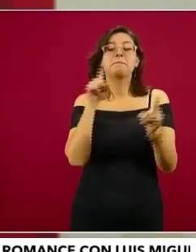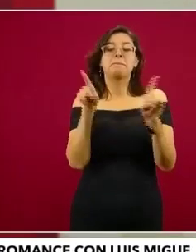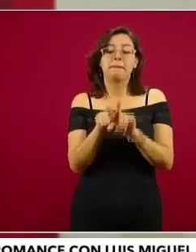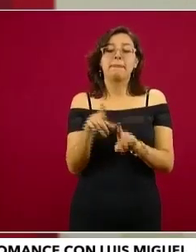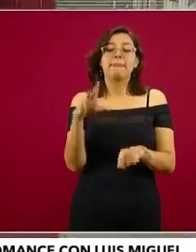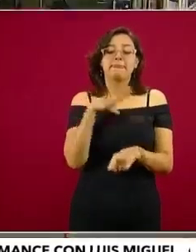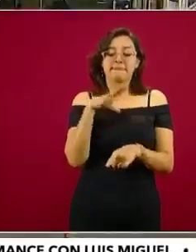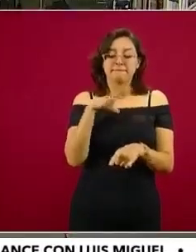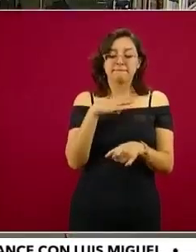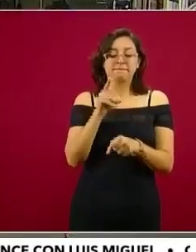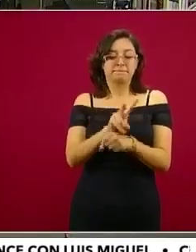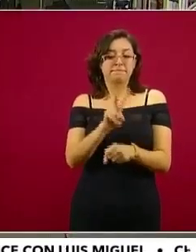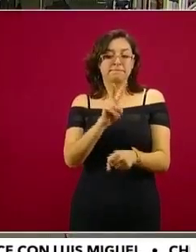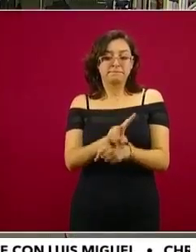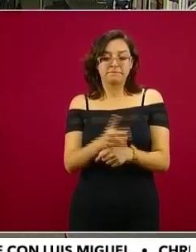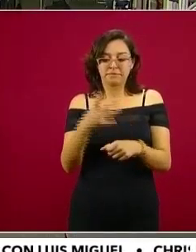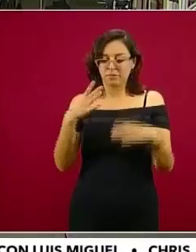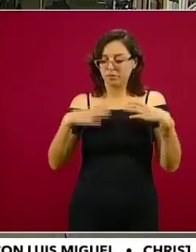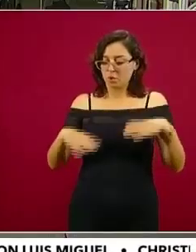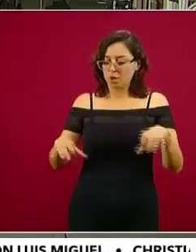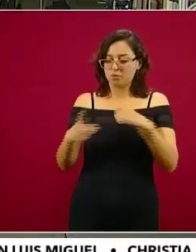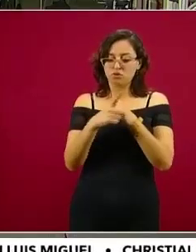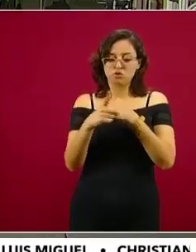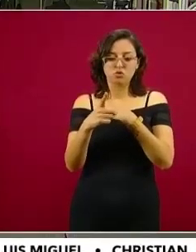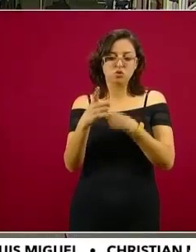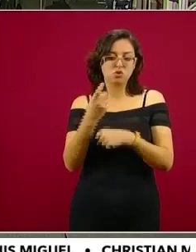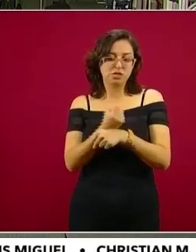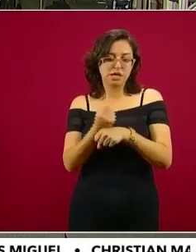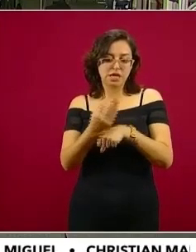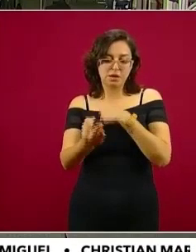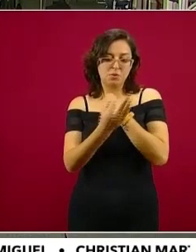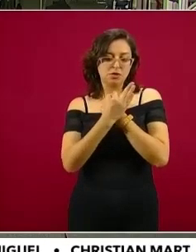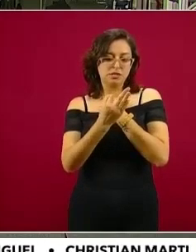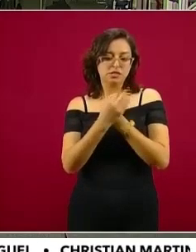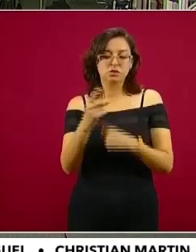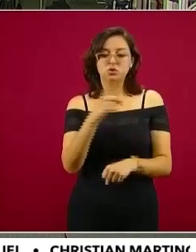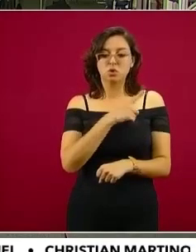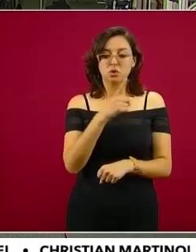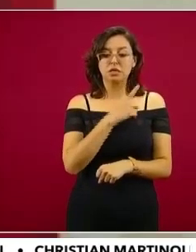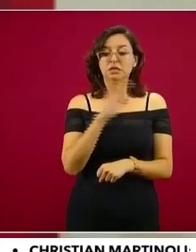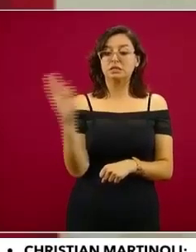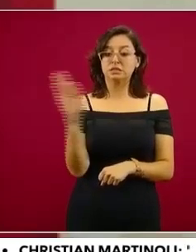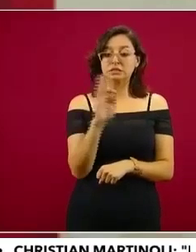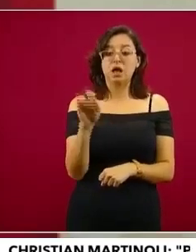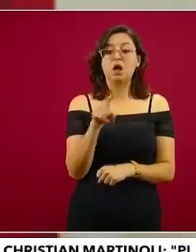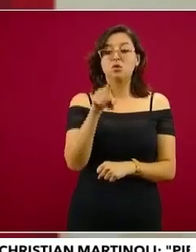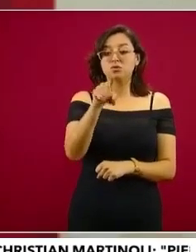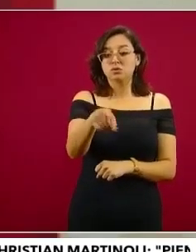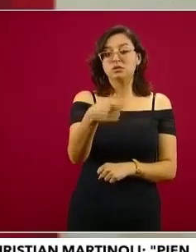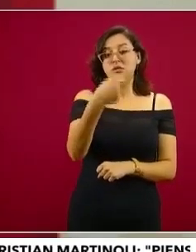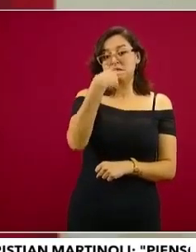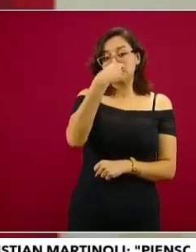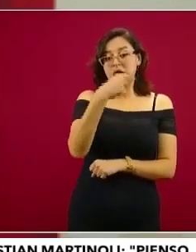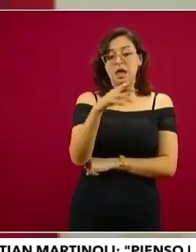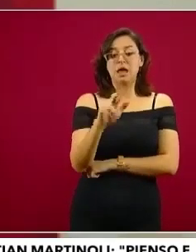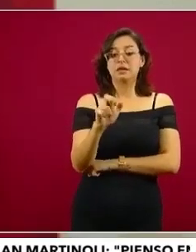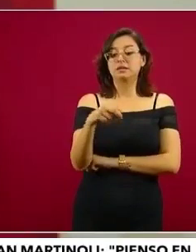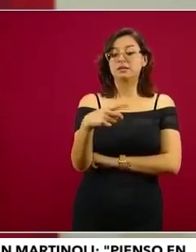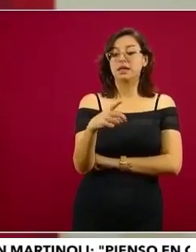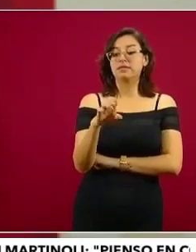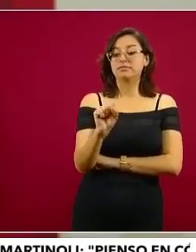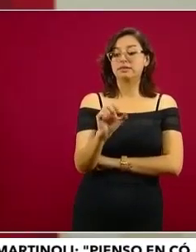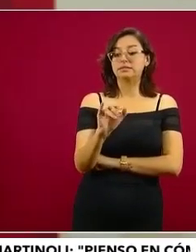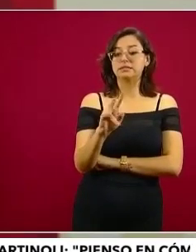inmunidad. Y también, posiblemente al que usted se está refiriendo, es un antiviral que se llama Remdesivir, y